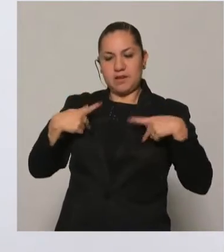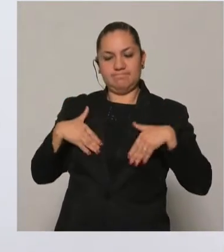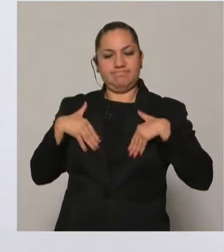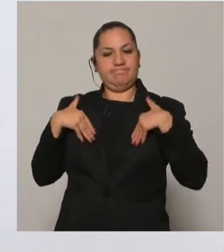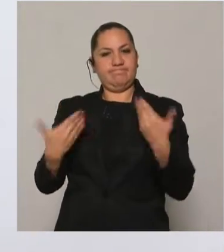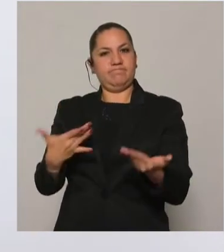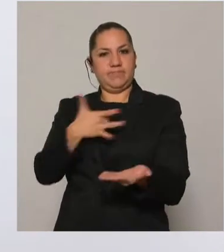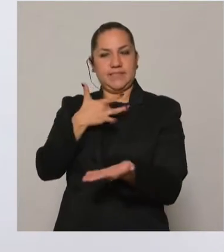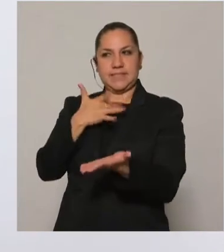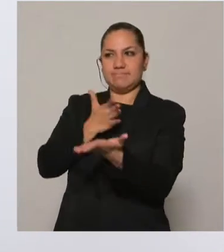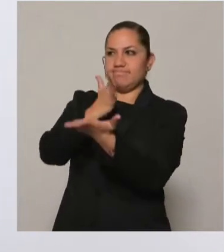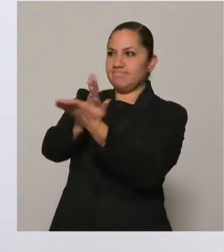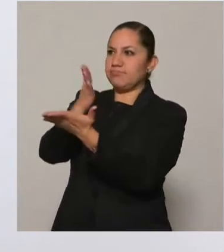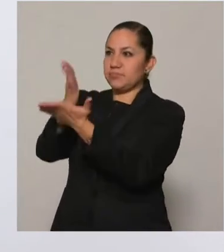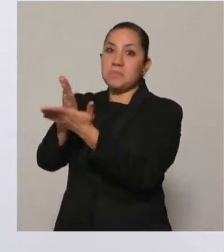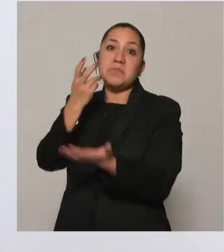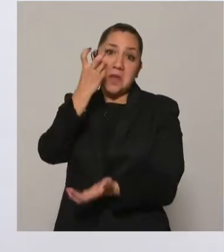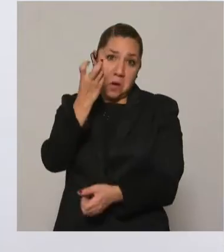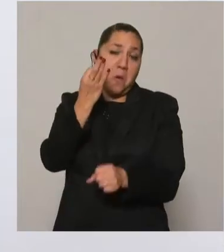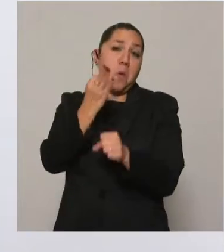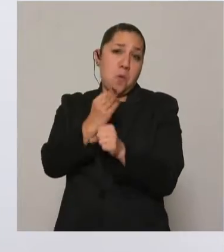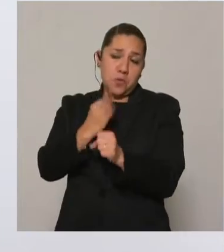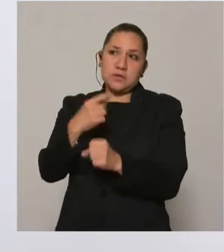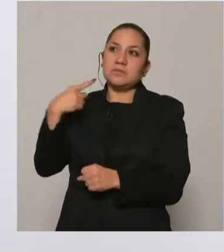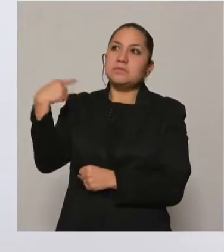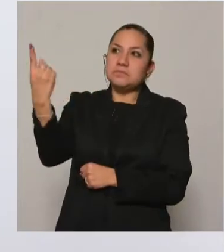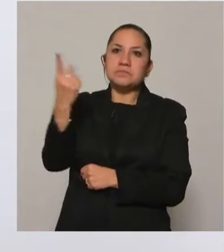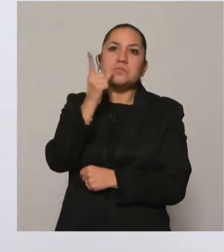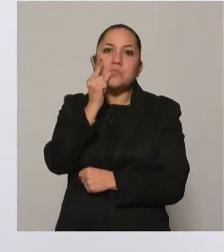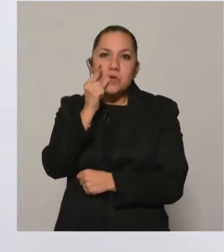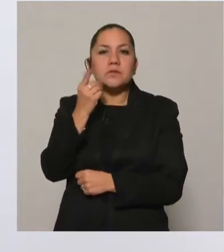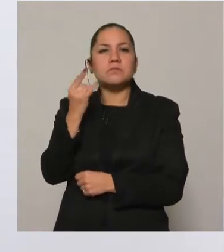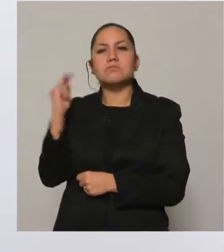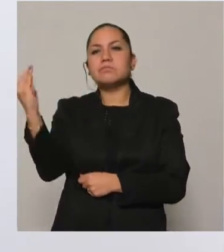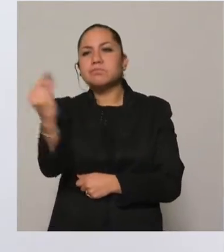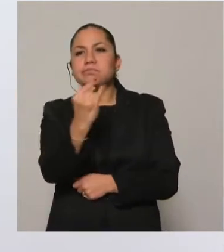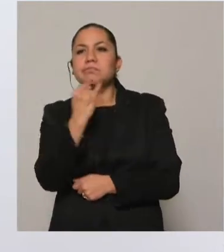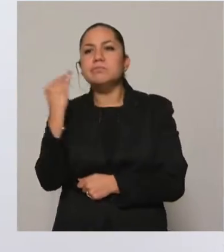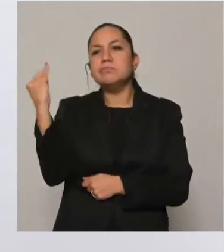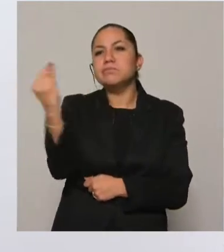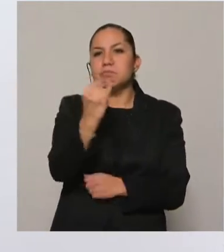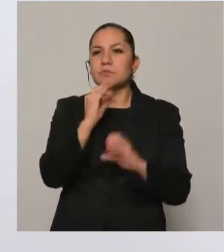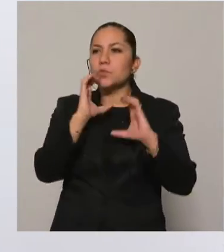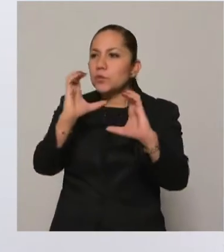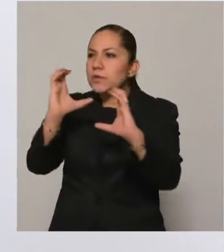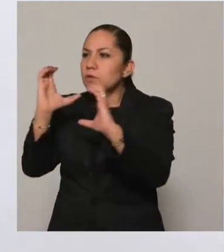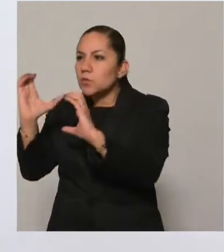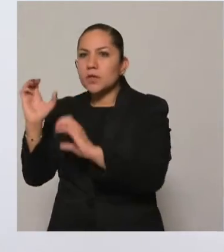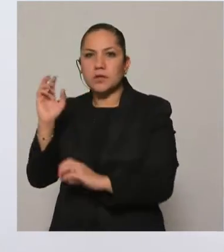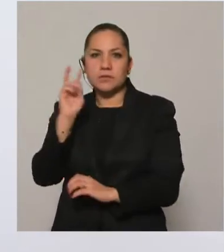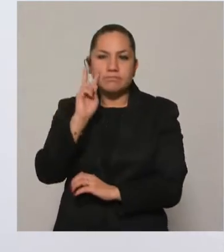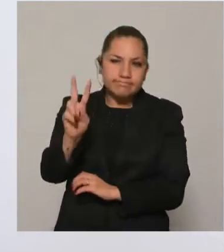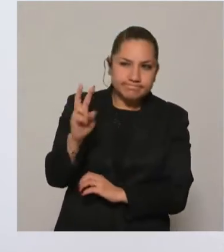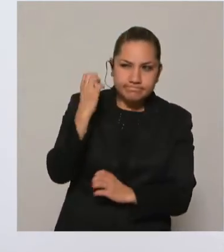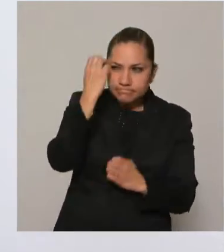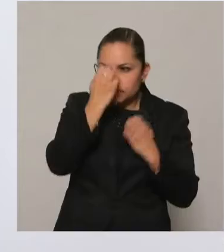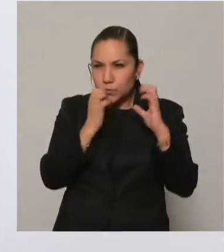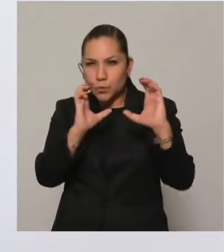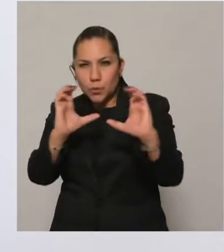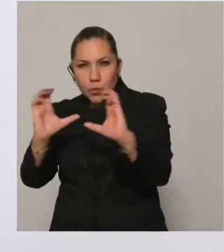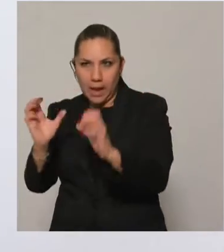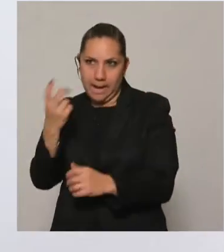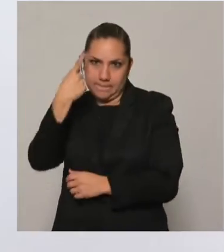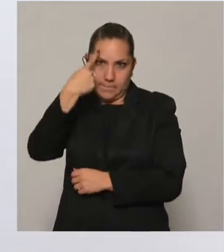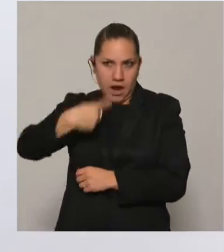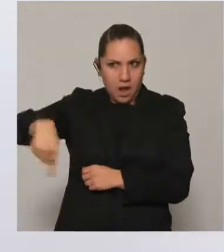Seguridad Ciudadana, están dando los rondines, las patrullas están haciendo su trabajo, precisamente porque queremos tener esta vida nocturna. Claro, que